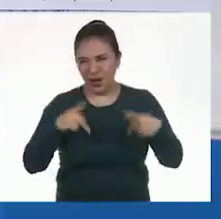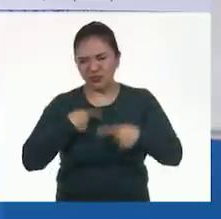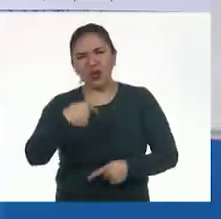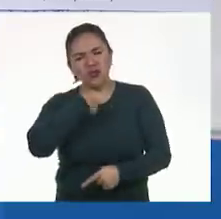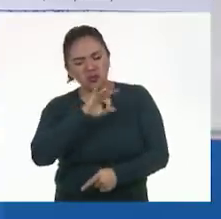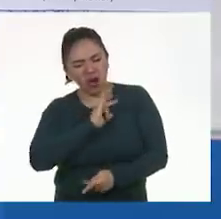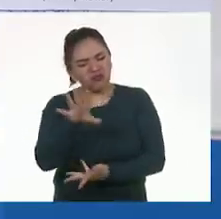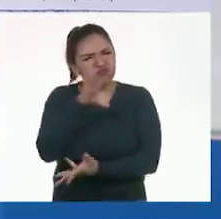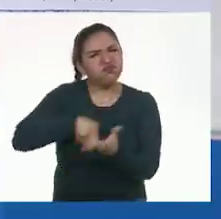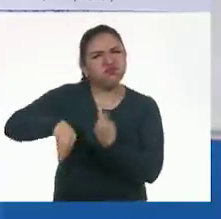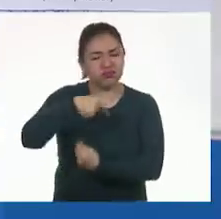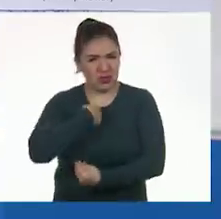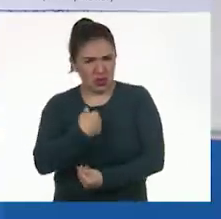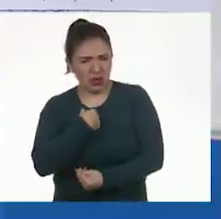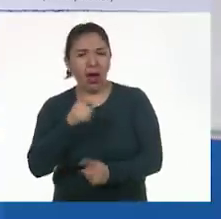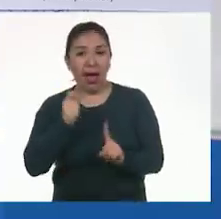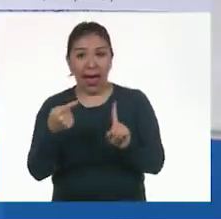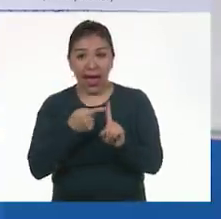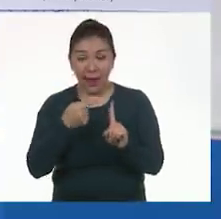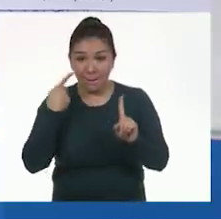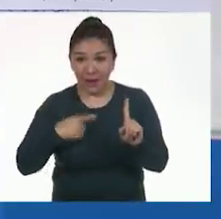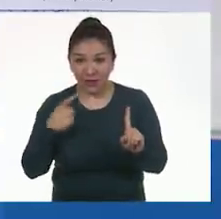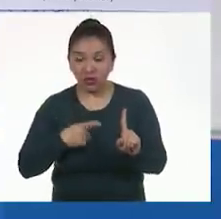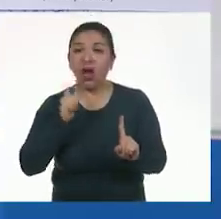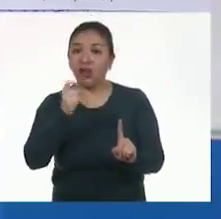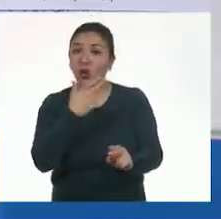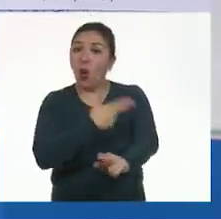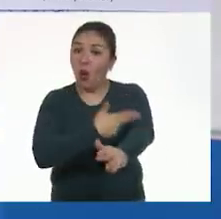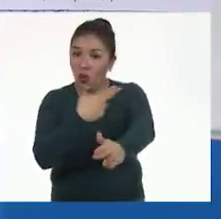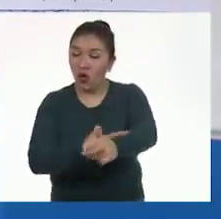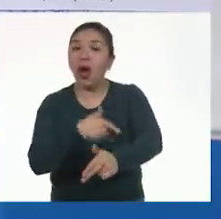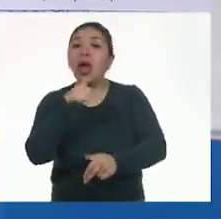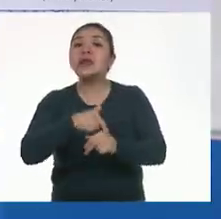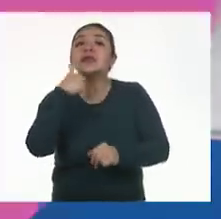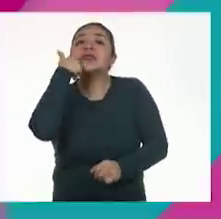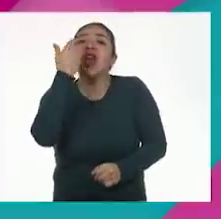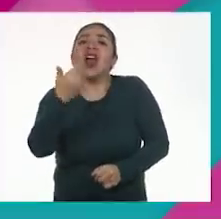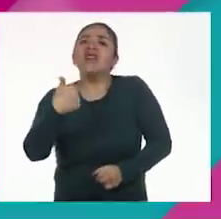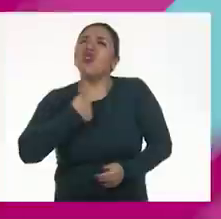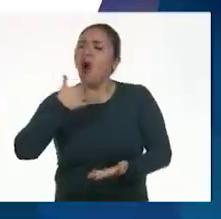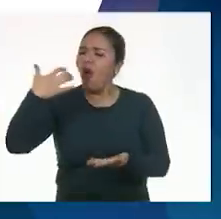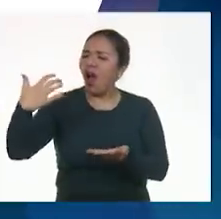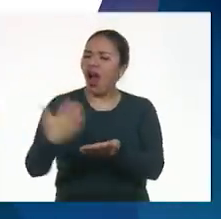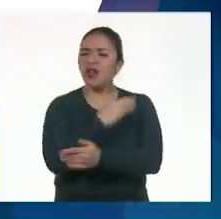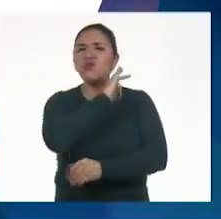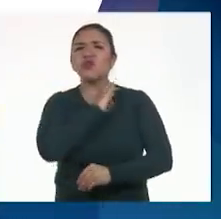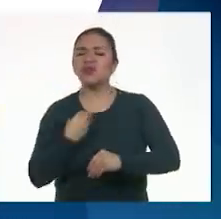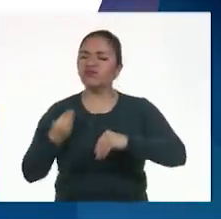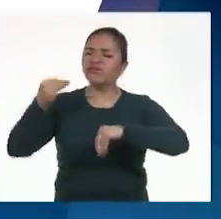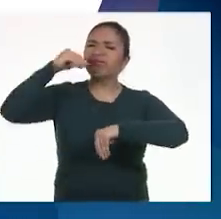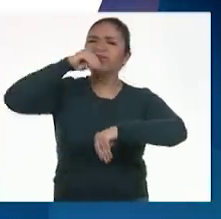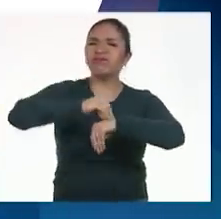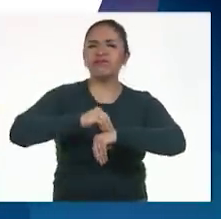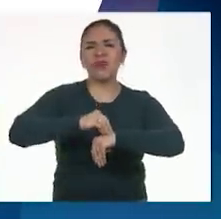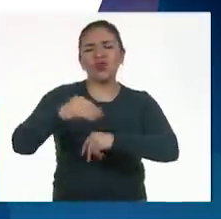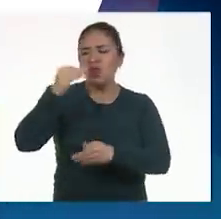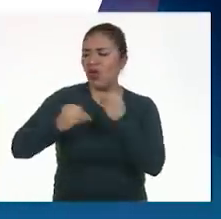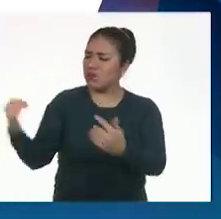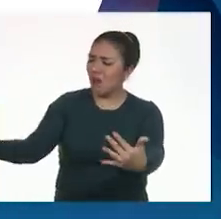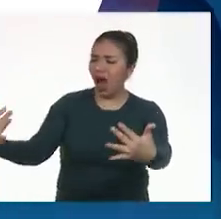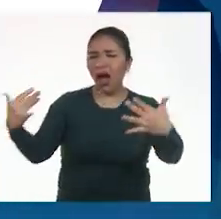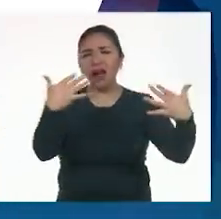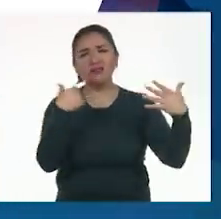solvente, muy todo, y es muy honorable, quiere tener la gloria, el honor de ser el gran héroe ante todo